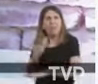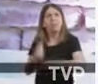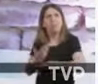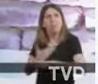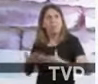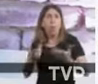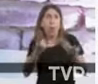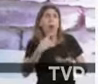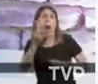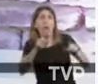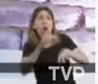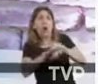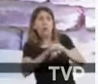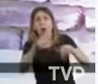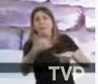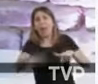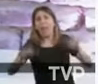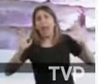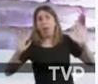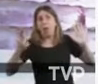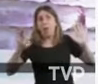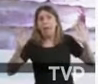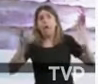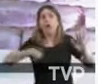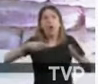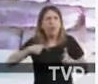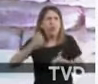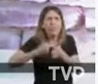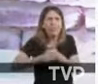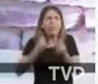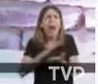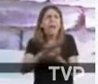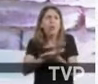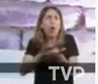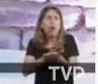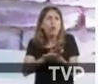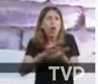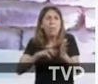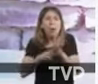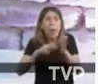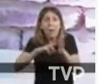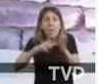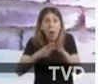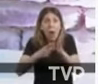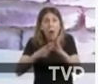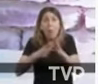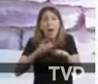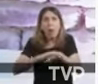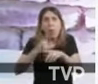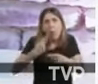responsables están ausentes en esta mesa donde estamos tratando de solucionar los problemas que generaron,